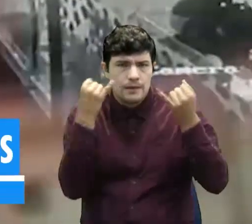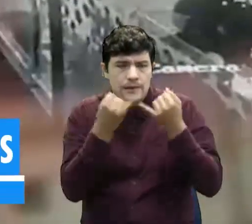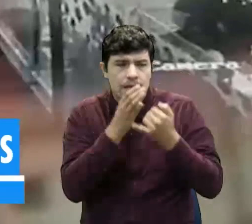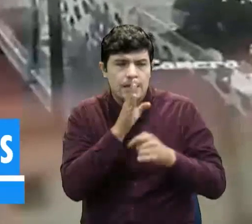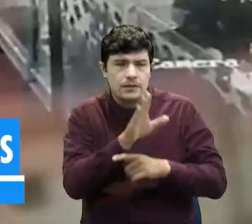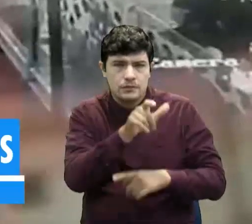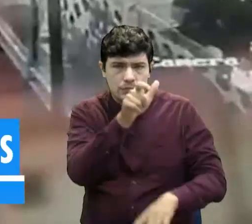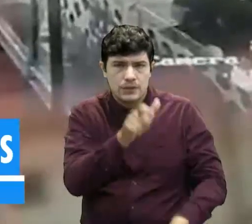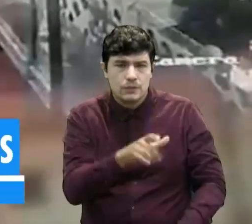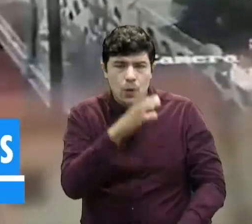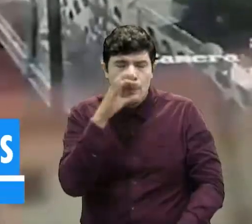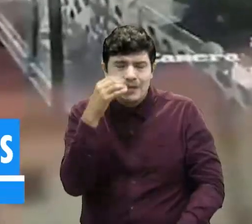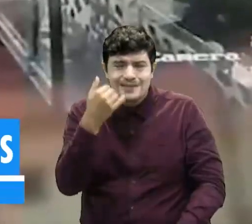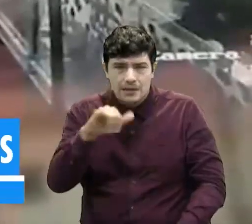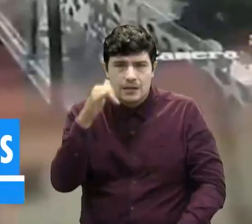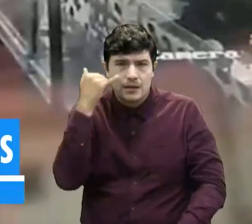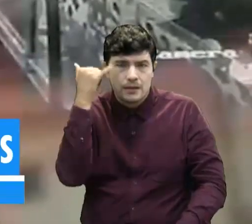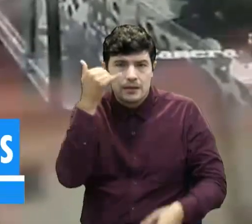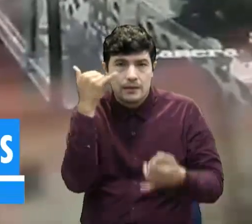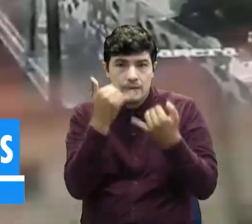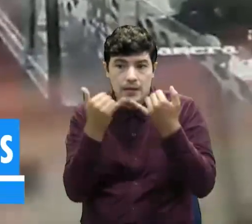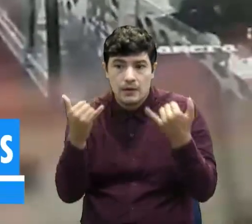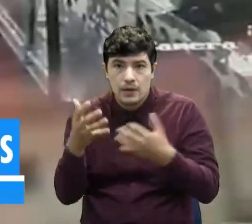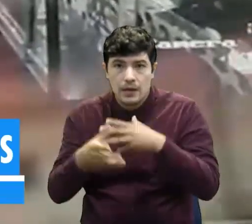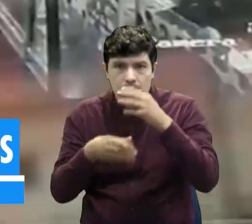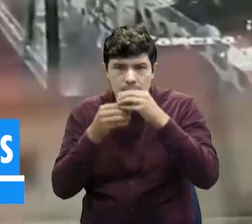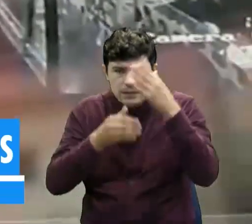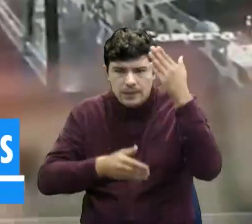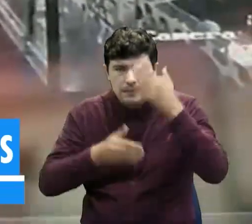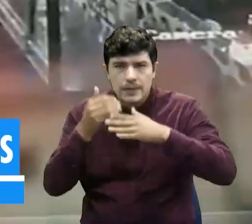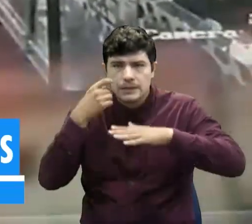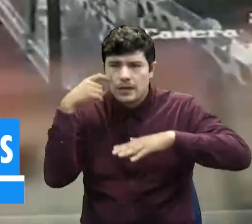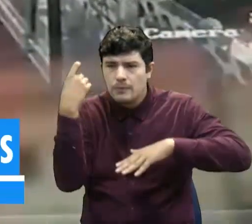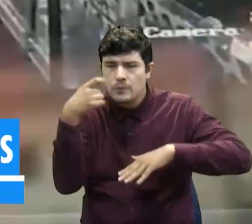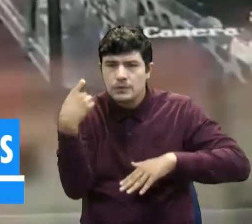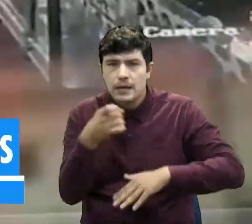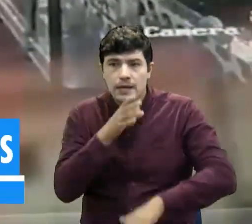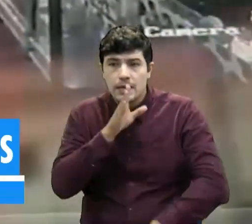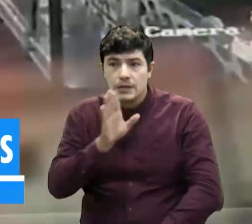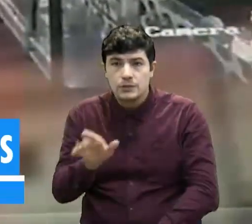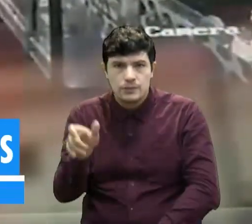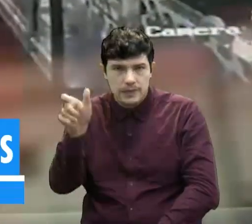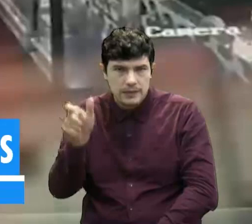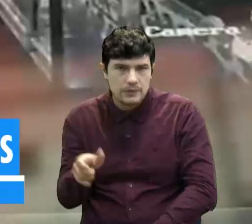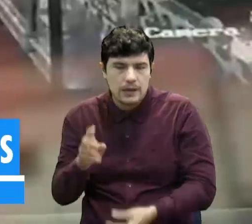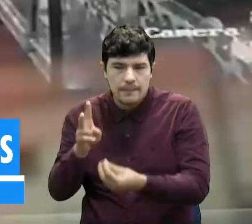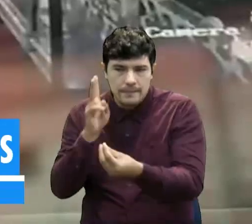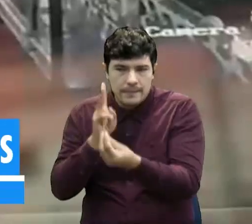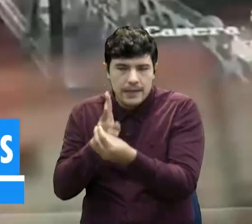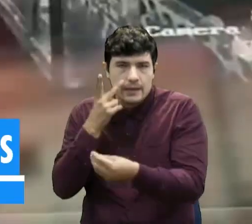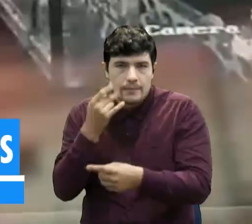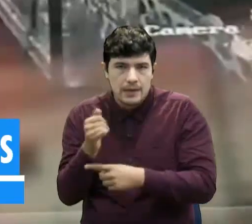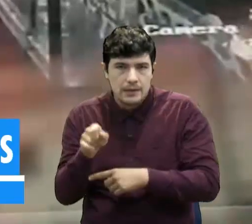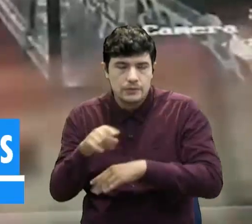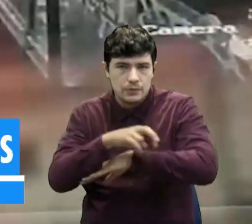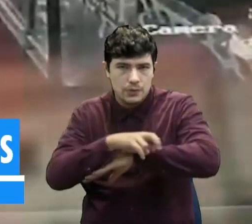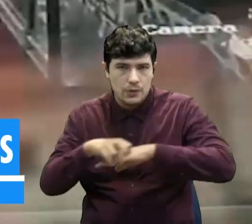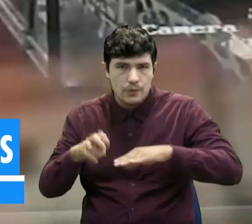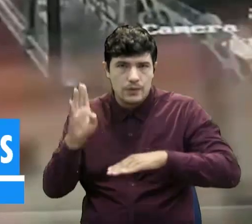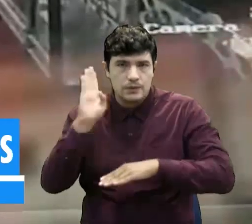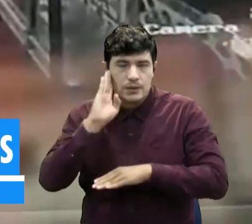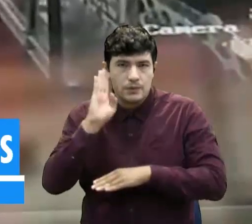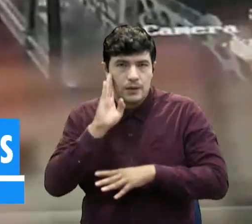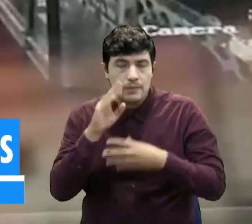se trata. Y estamos en la búsqueda, insisto, de la persona que fue víctima probablemente del hurto de un